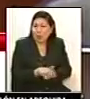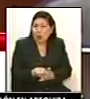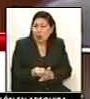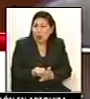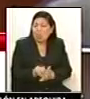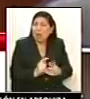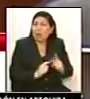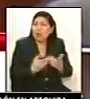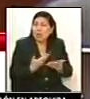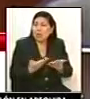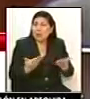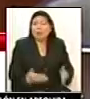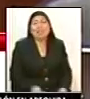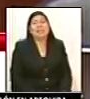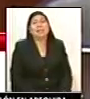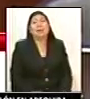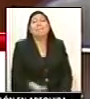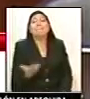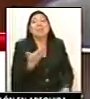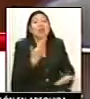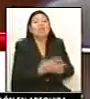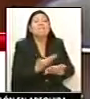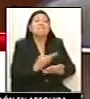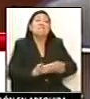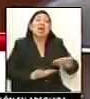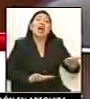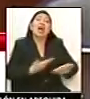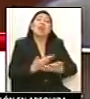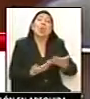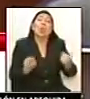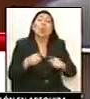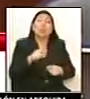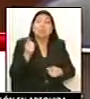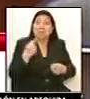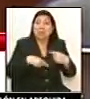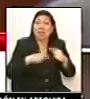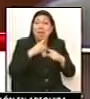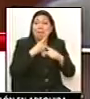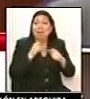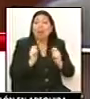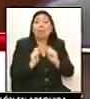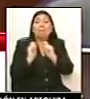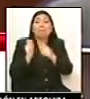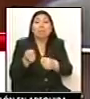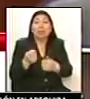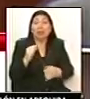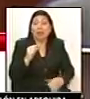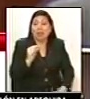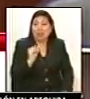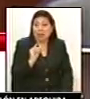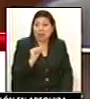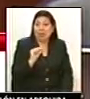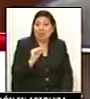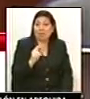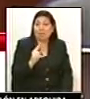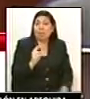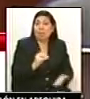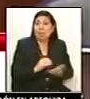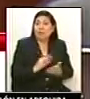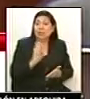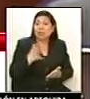compran algún producto, piden la factura. Y cuando llega marzo, piden la devolución de ese IGB. Son más